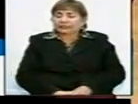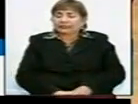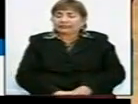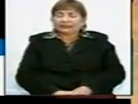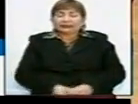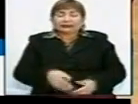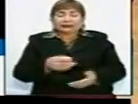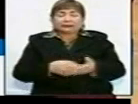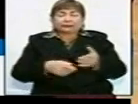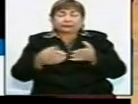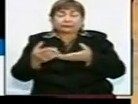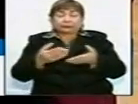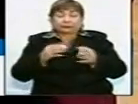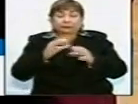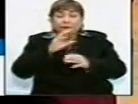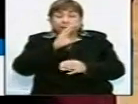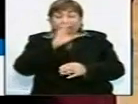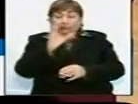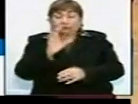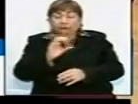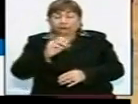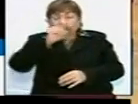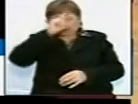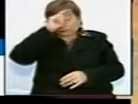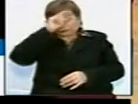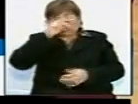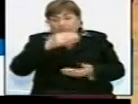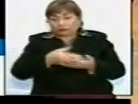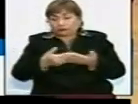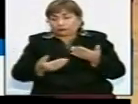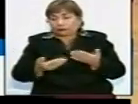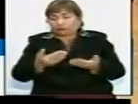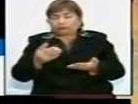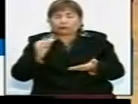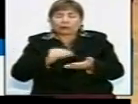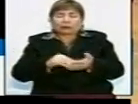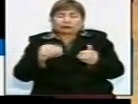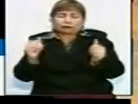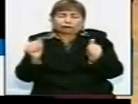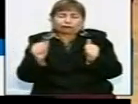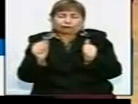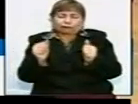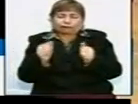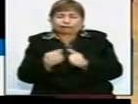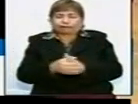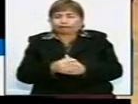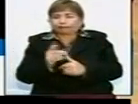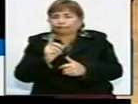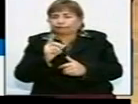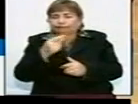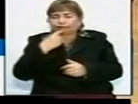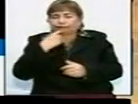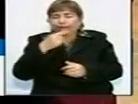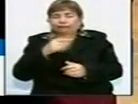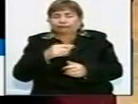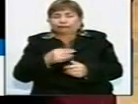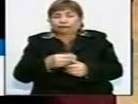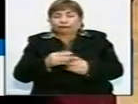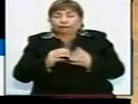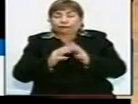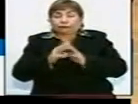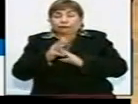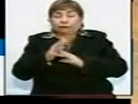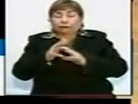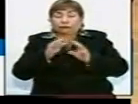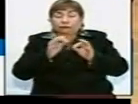caso de la costa peruana predomina en condiciones un tanto más frías todavía no está hemos pasado el umbral de